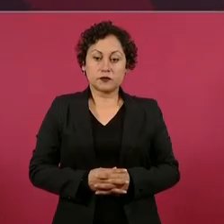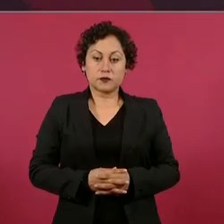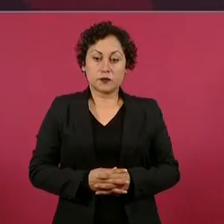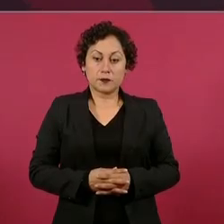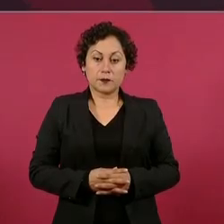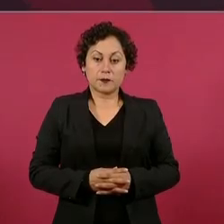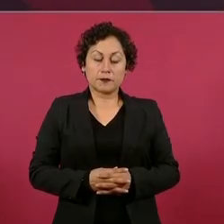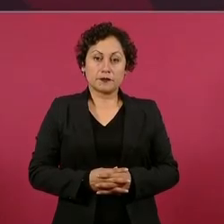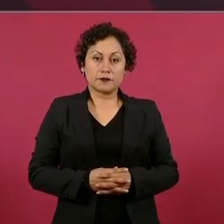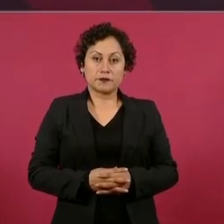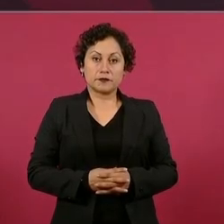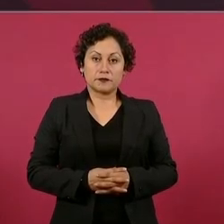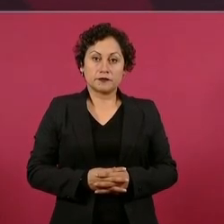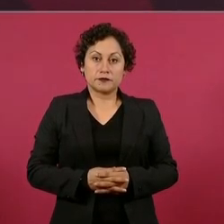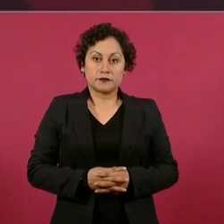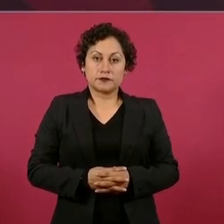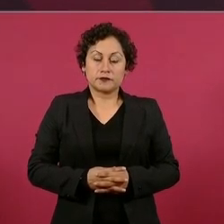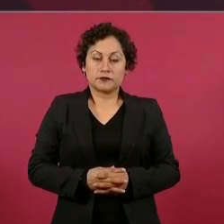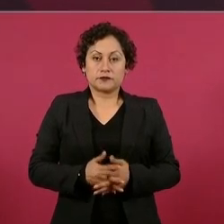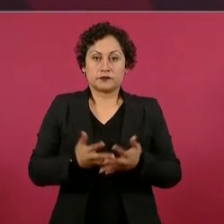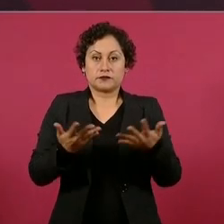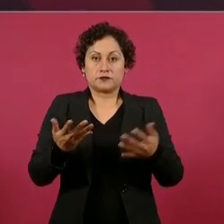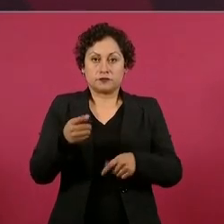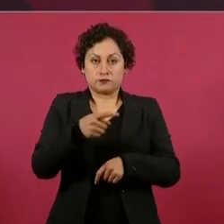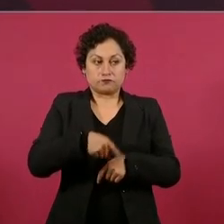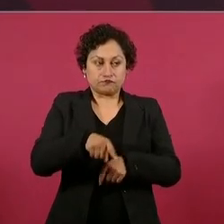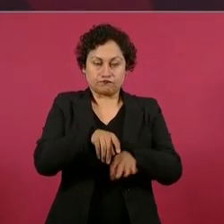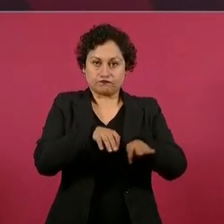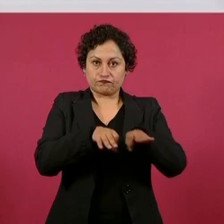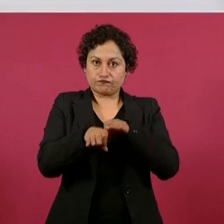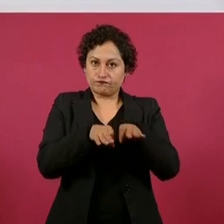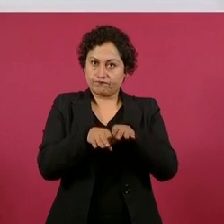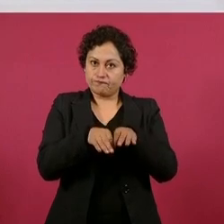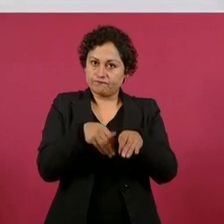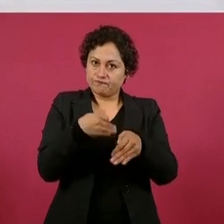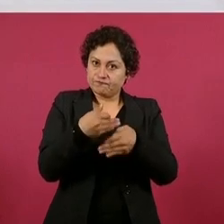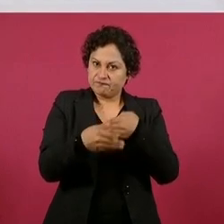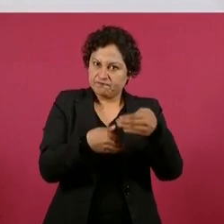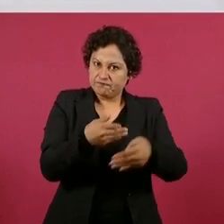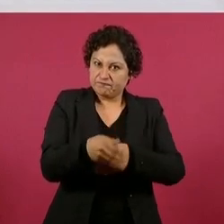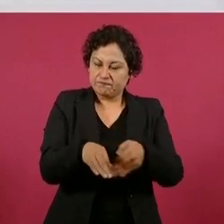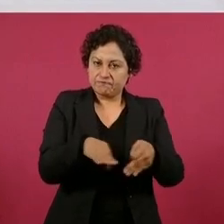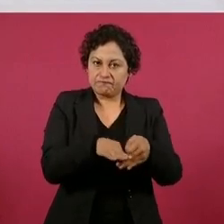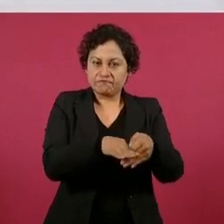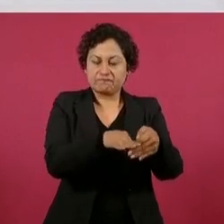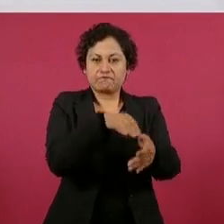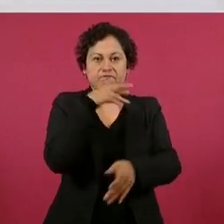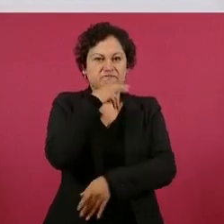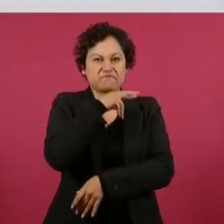pero están trabajando a marchas forzadas. Bien, presidente.